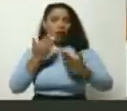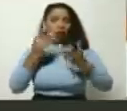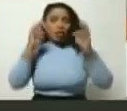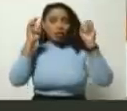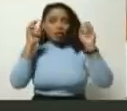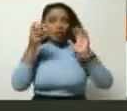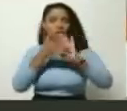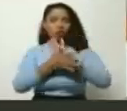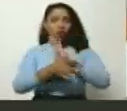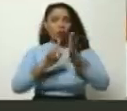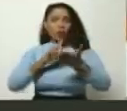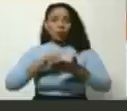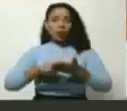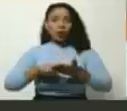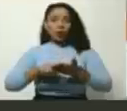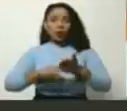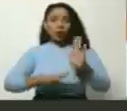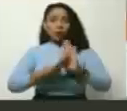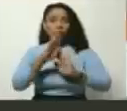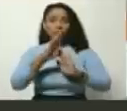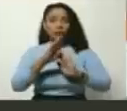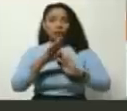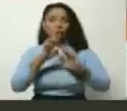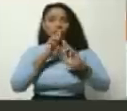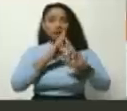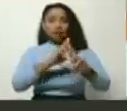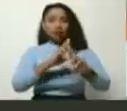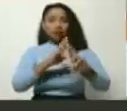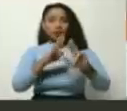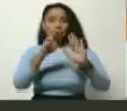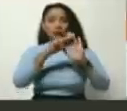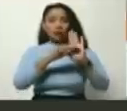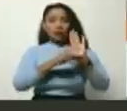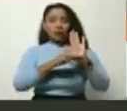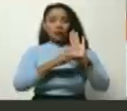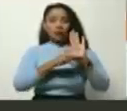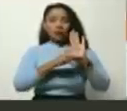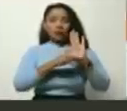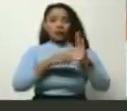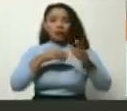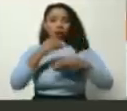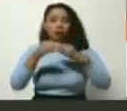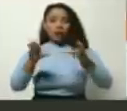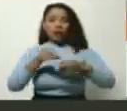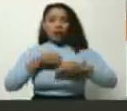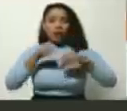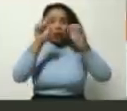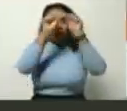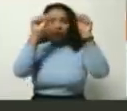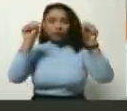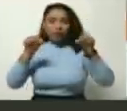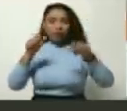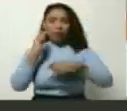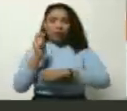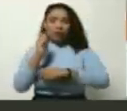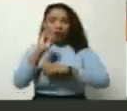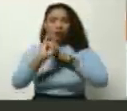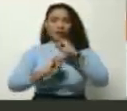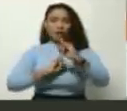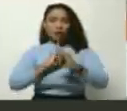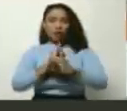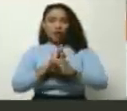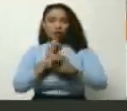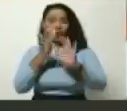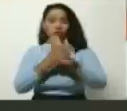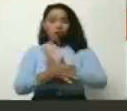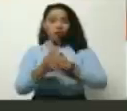del sobrecumplimiento, resultantes de las medidas adoptadas por el Sistema Financiero Internacional